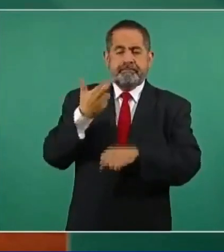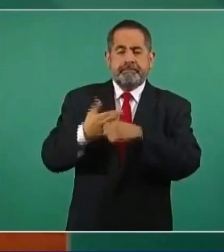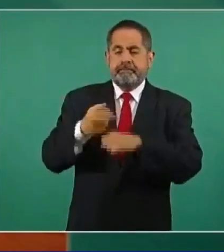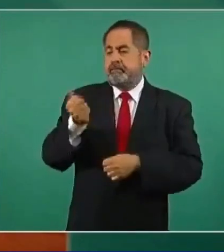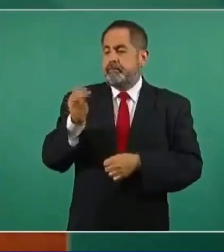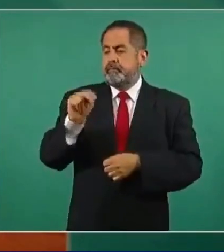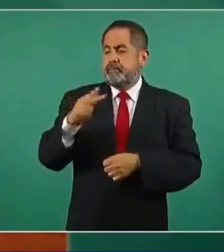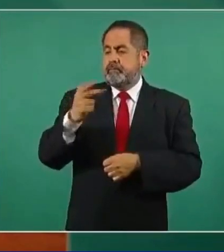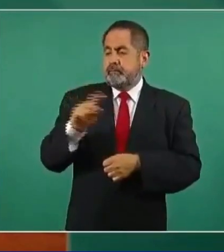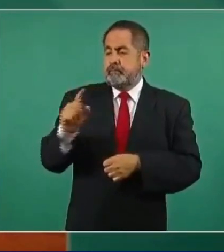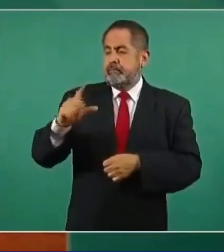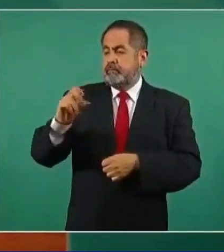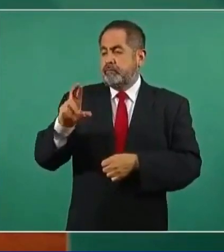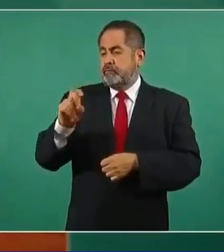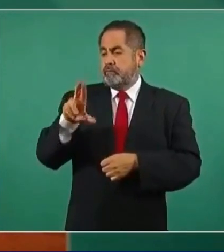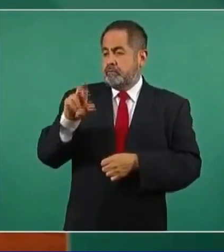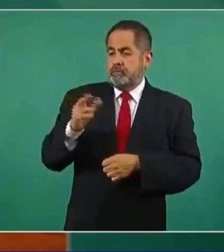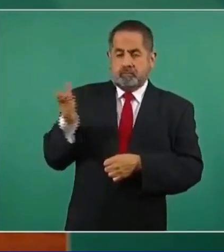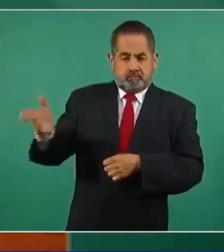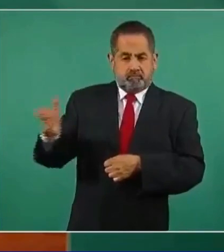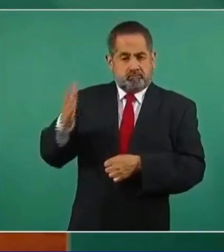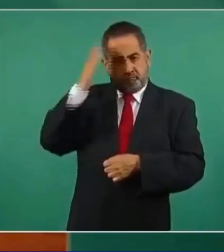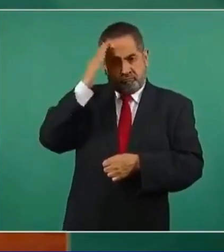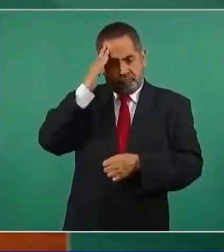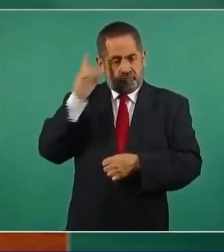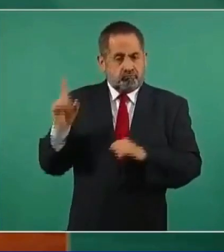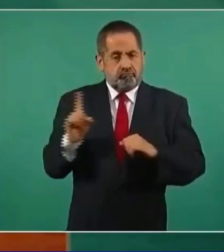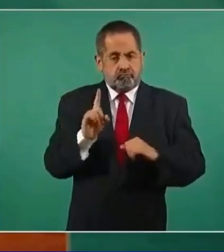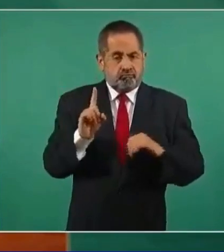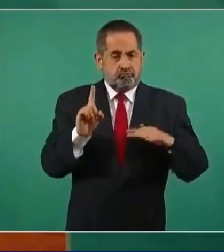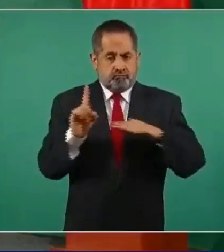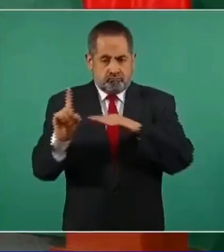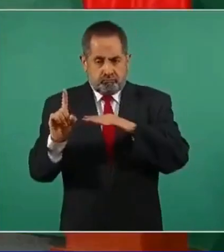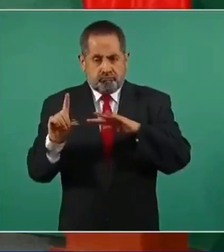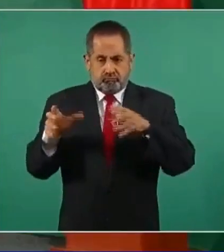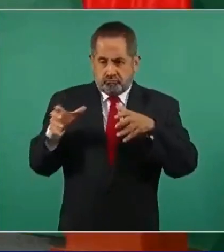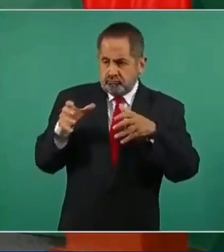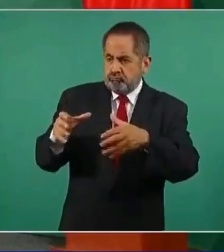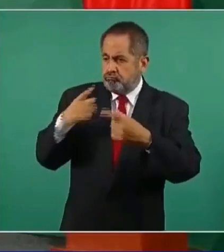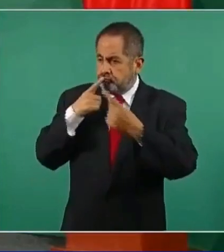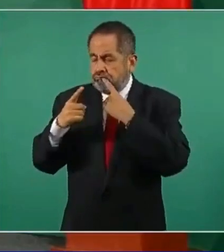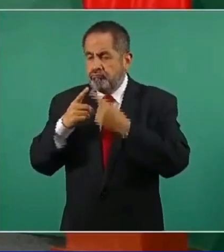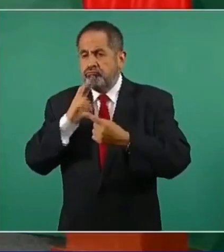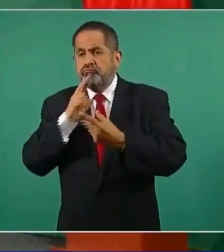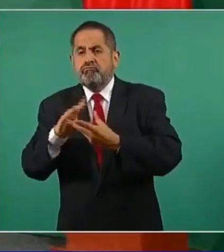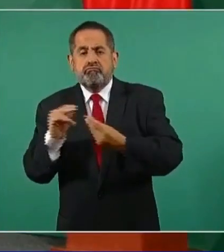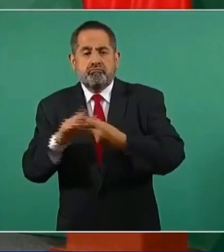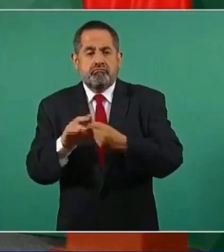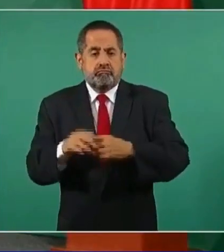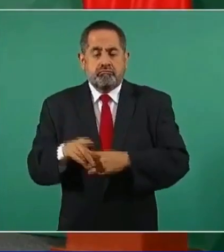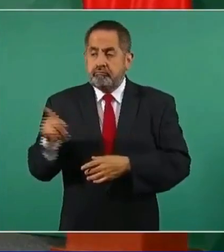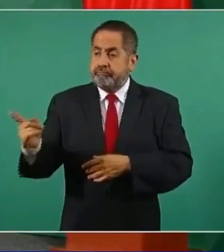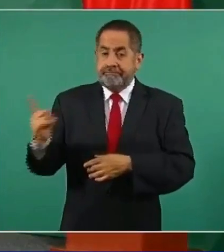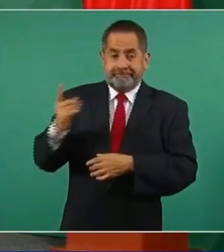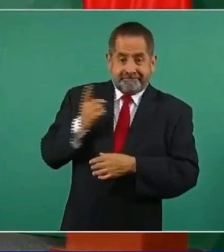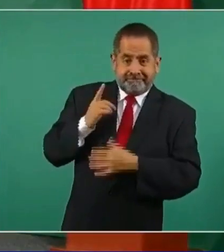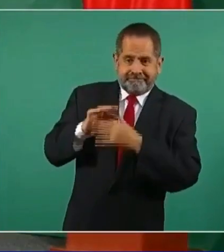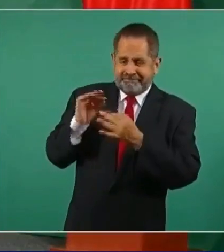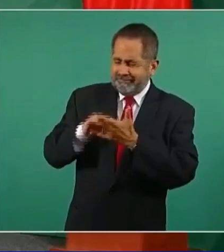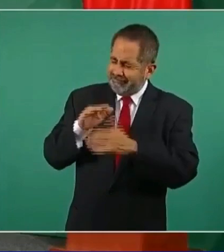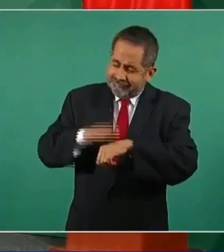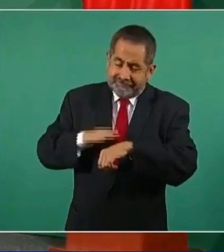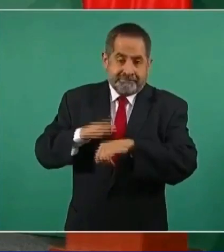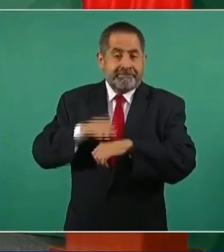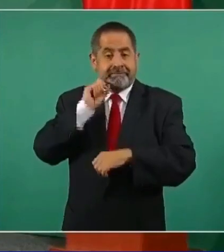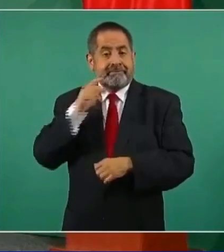en el GIEB, para articular acciones que den resultados. Y nos hace mucho énfasis la secretaria y el